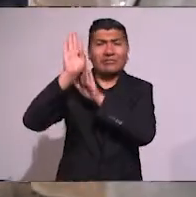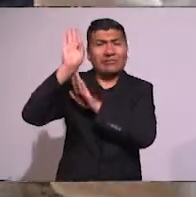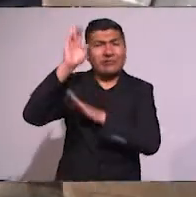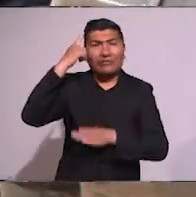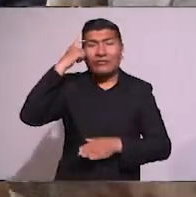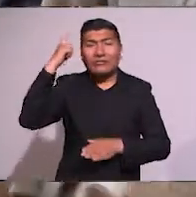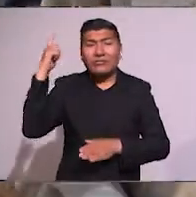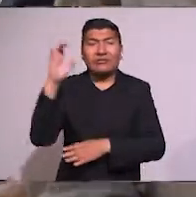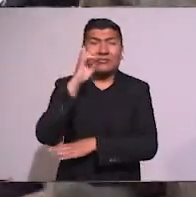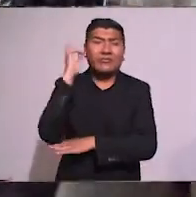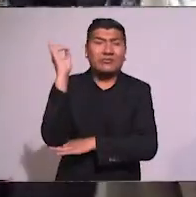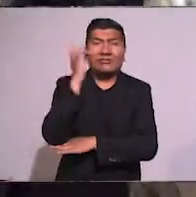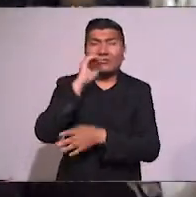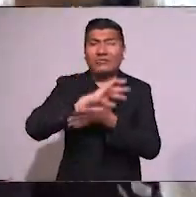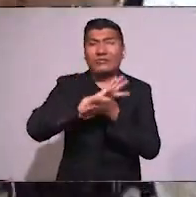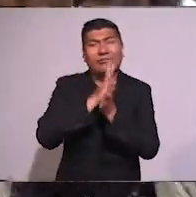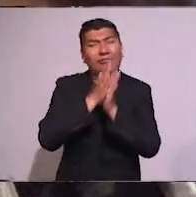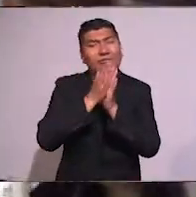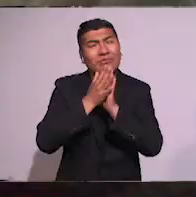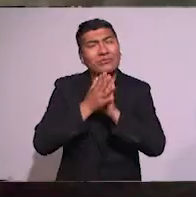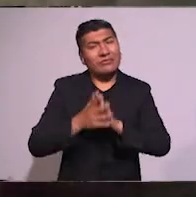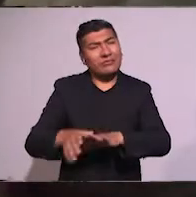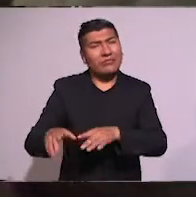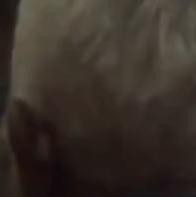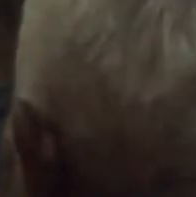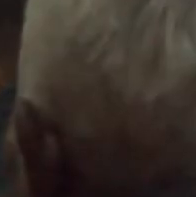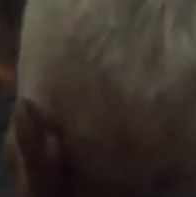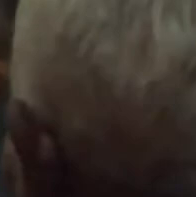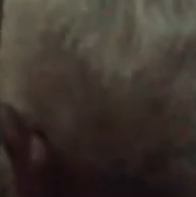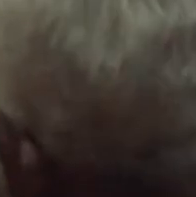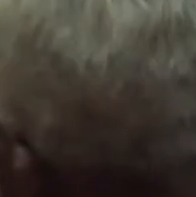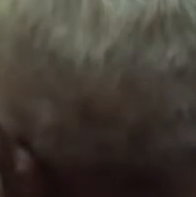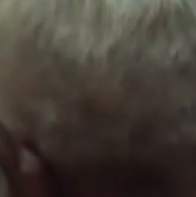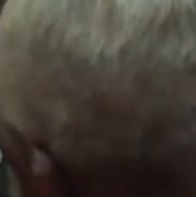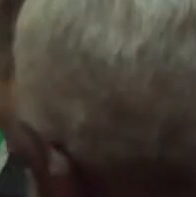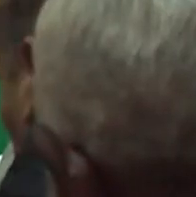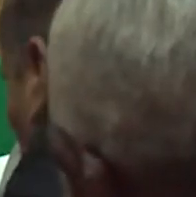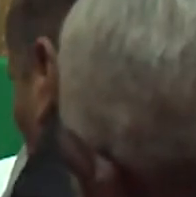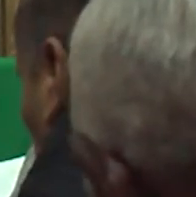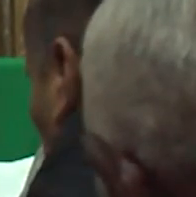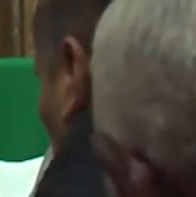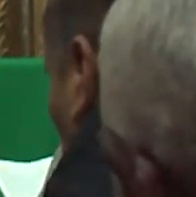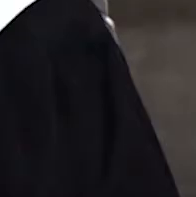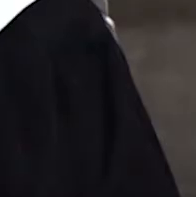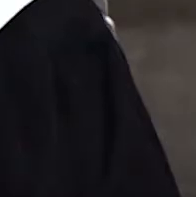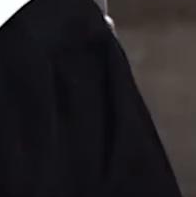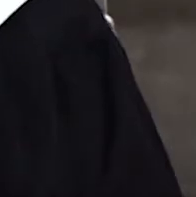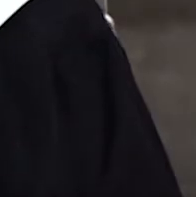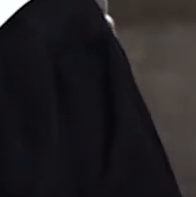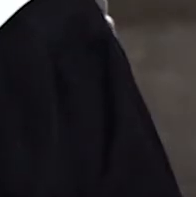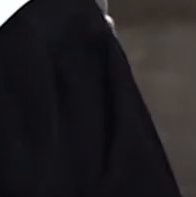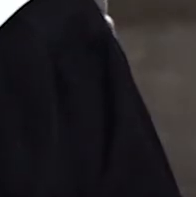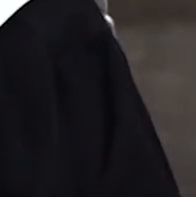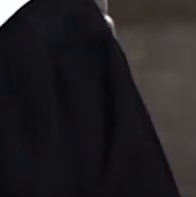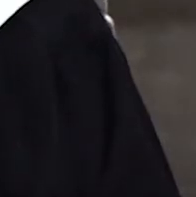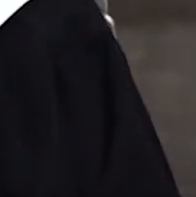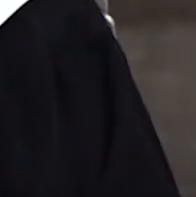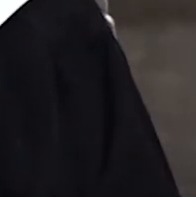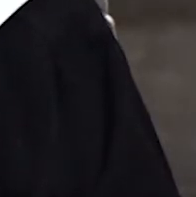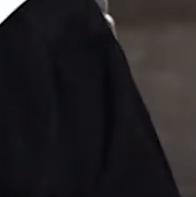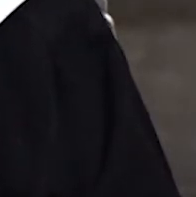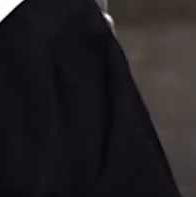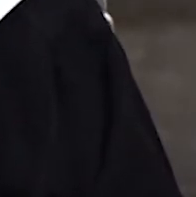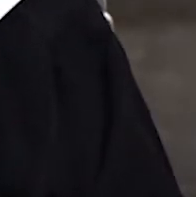una Bolivia en paz y fraternidad. No estar con Cristo significa estar del lado de la violencia, del